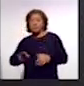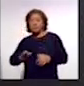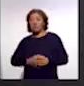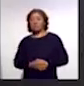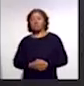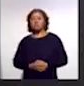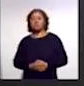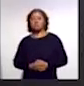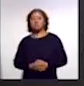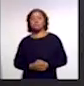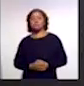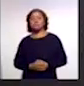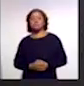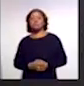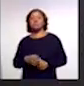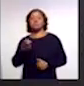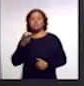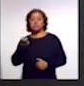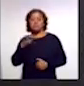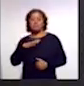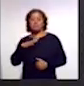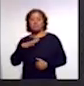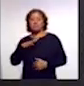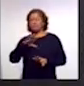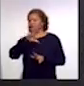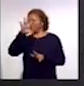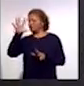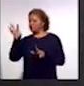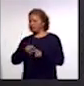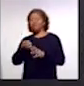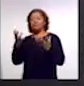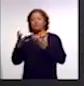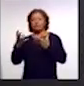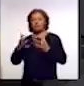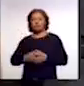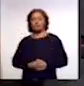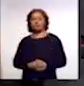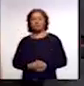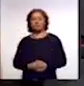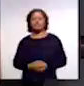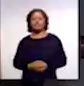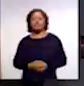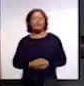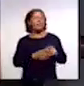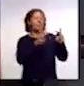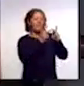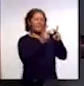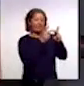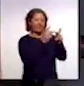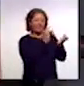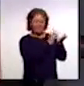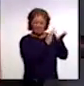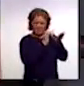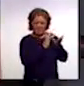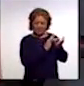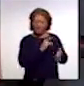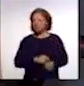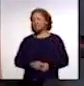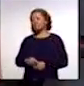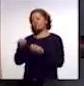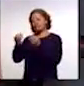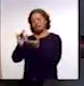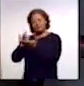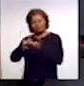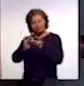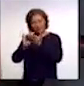podrán encontrar todo lo que estamos realizando en el estado perfecto pues te agradecemos mucho que es así sin más granos nosotros a hablarnos